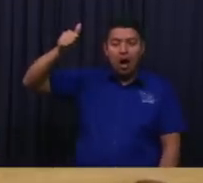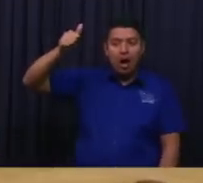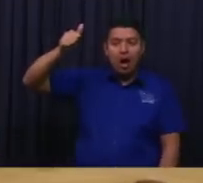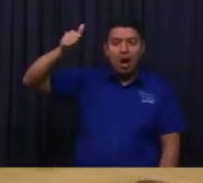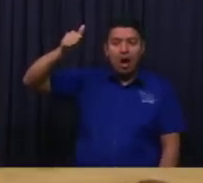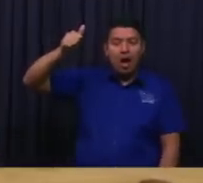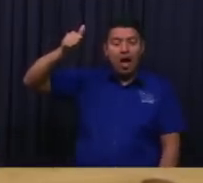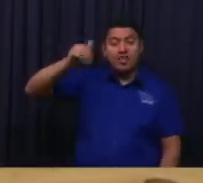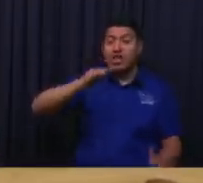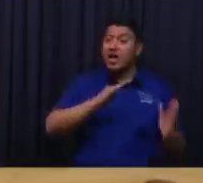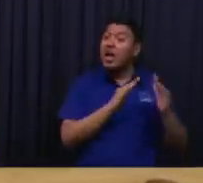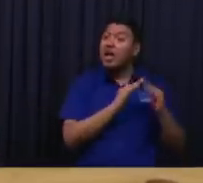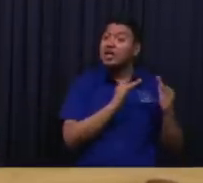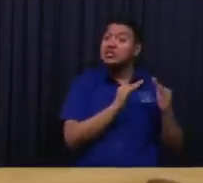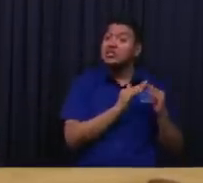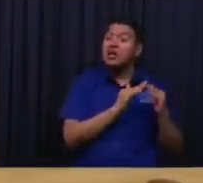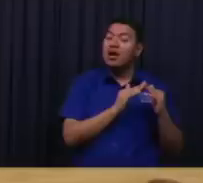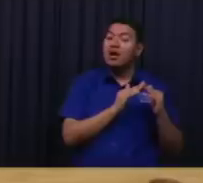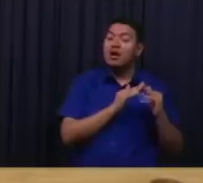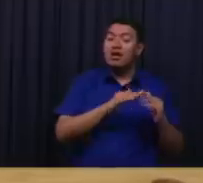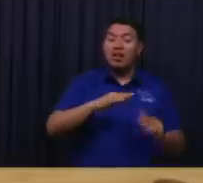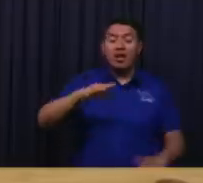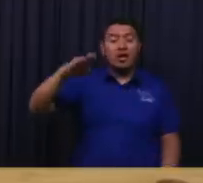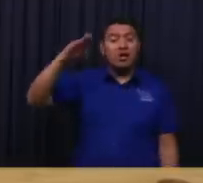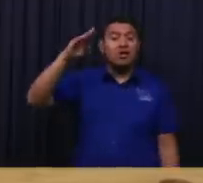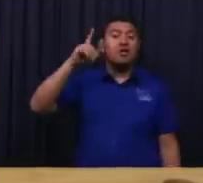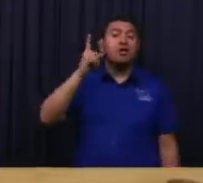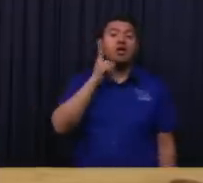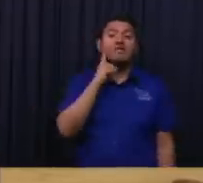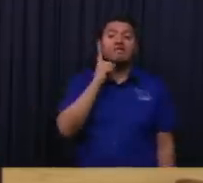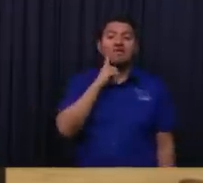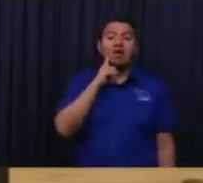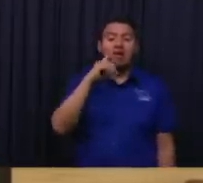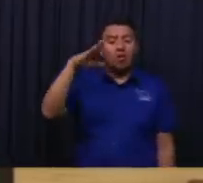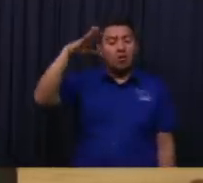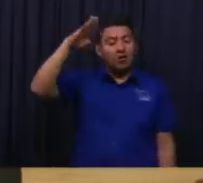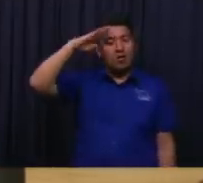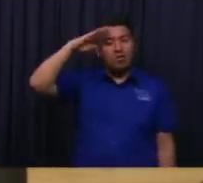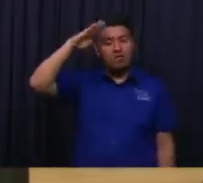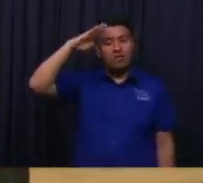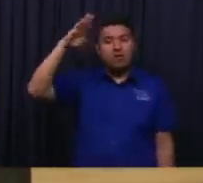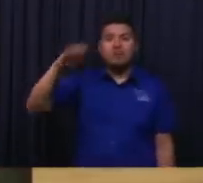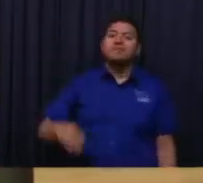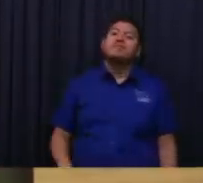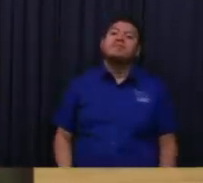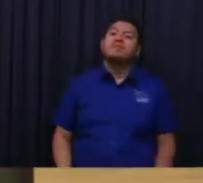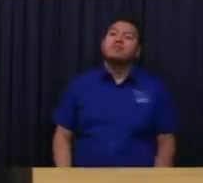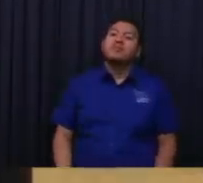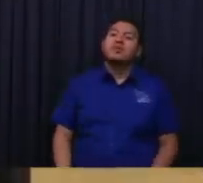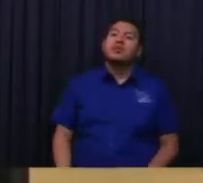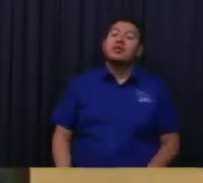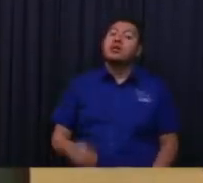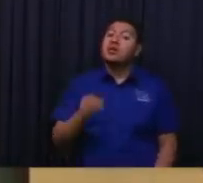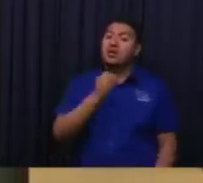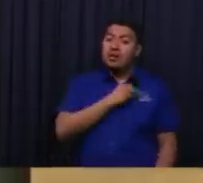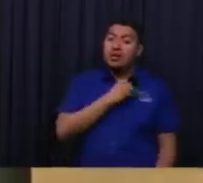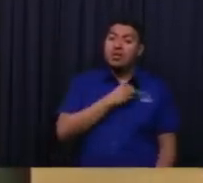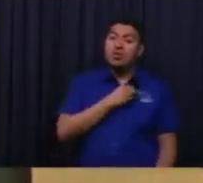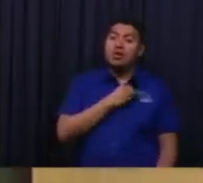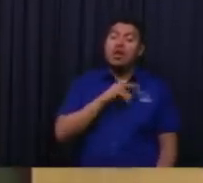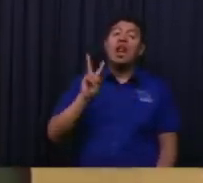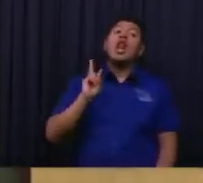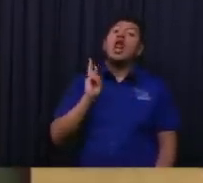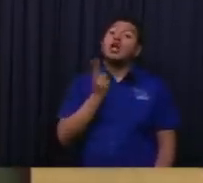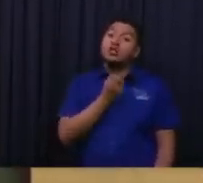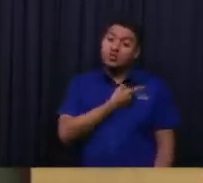no es ama de casa, es la jefa. A eso se refiere la Biblia cuando dice: quiero pues que las viudas menores